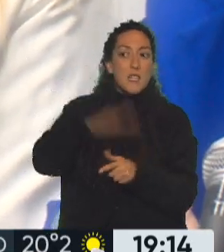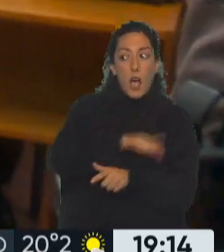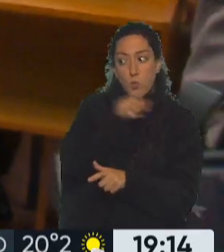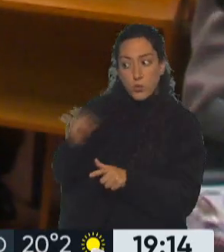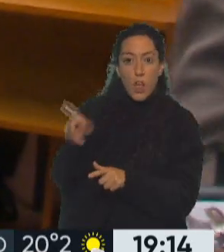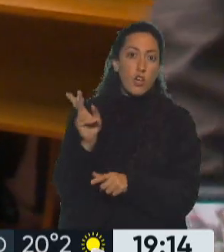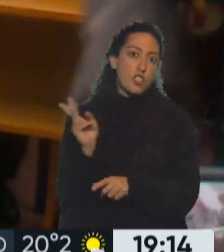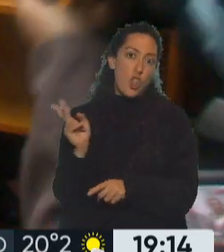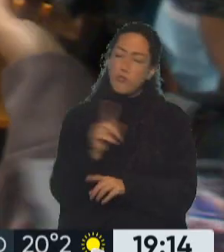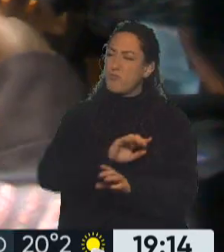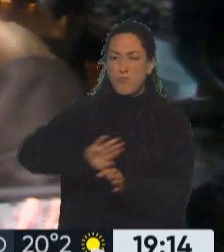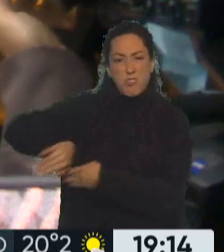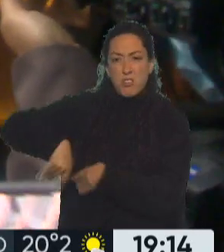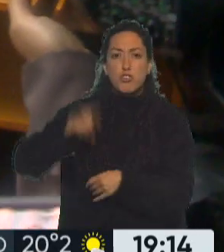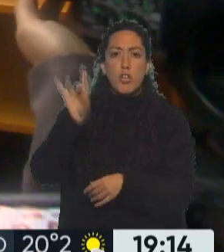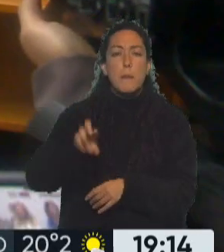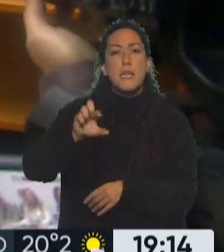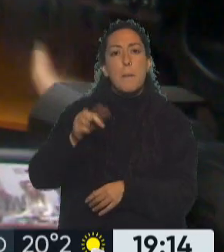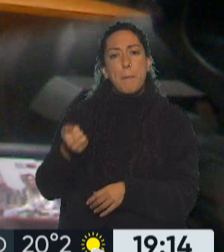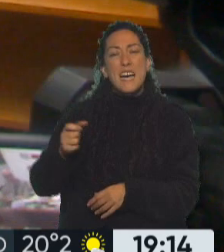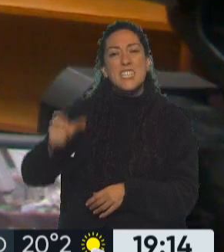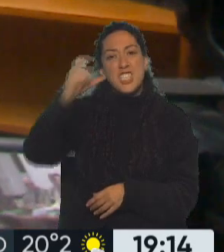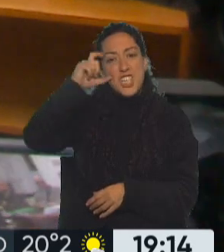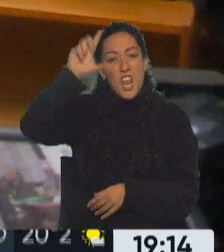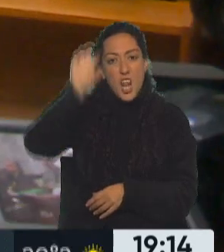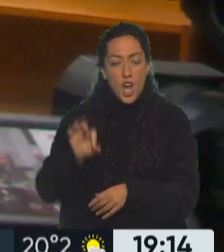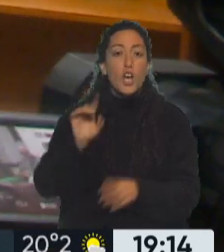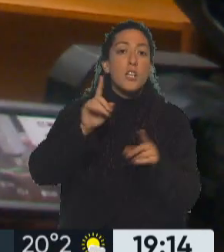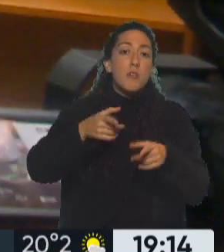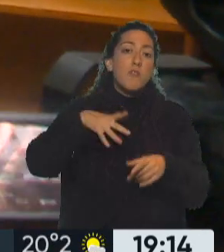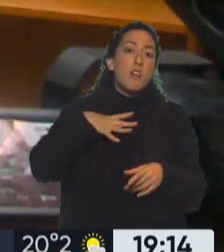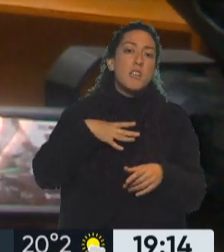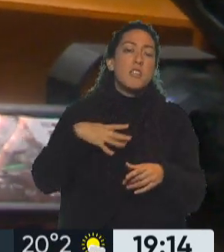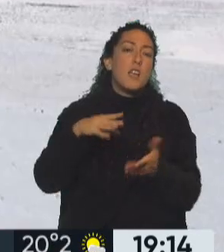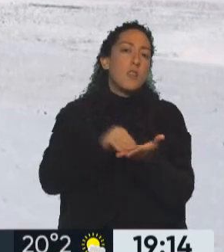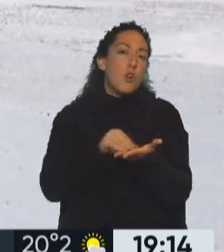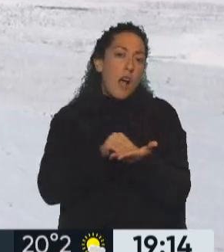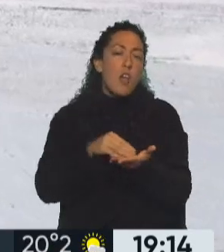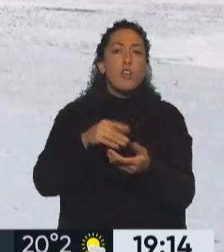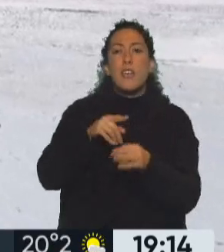el tribunal esperaba a completar también hoy los alegatos de la defensa y la querella